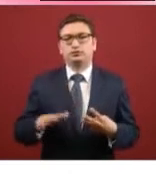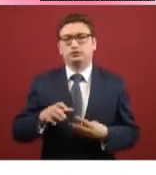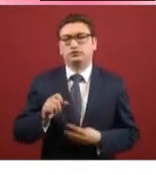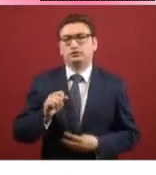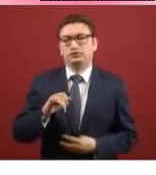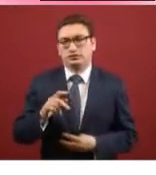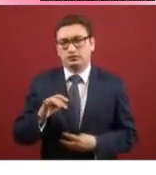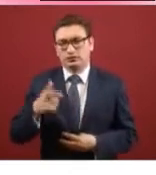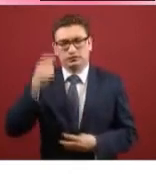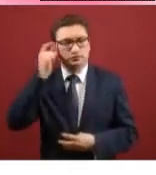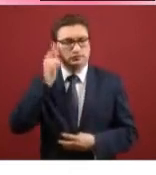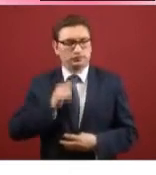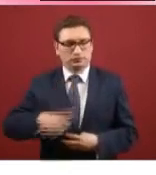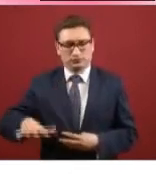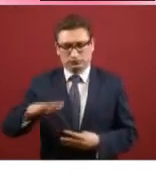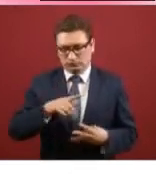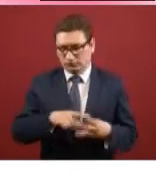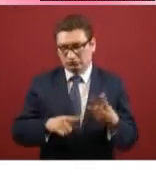Zihuatanejo, Guerrero.